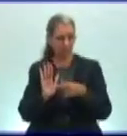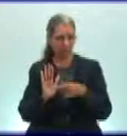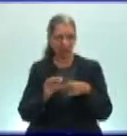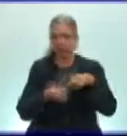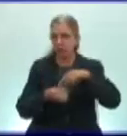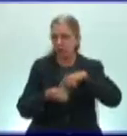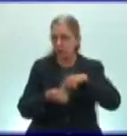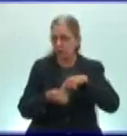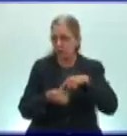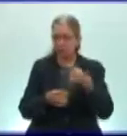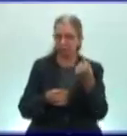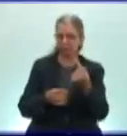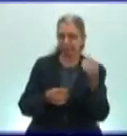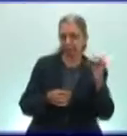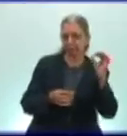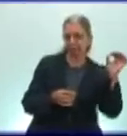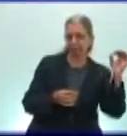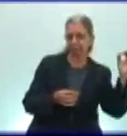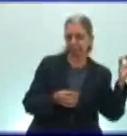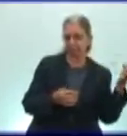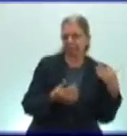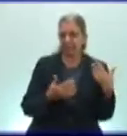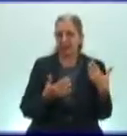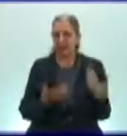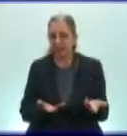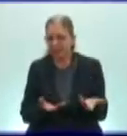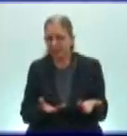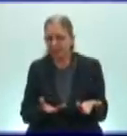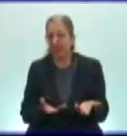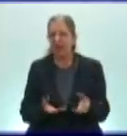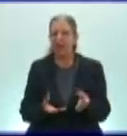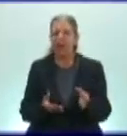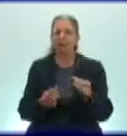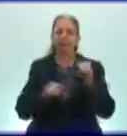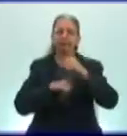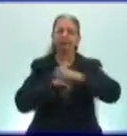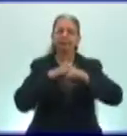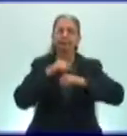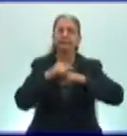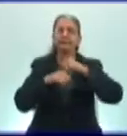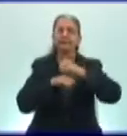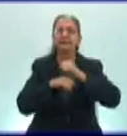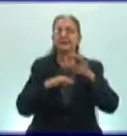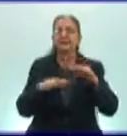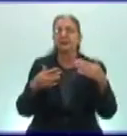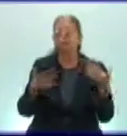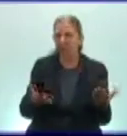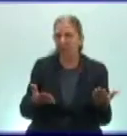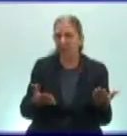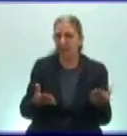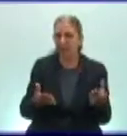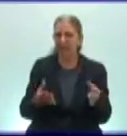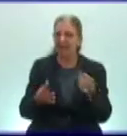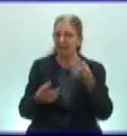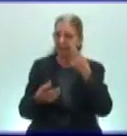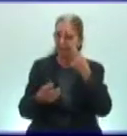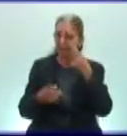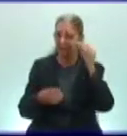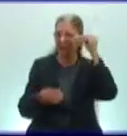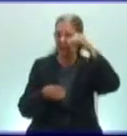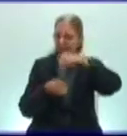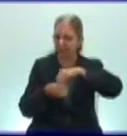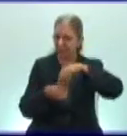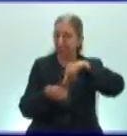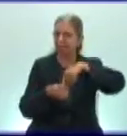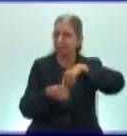de átomos de oxígeno. Observen la composición de cada uno de estos núcleos. Recuerden que en el núcleo las partículas que